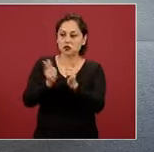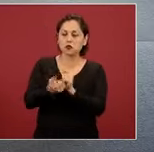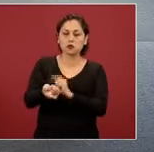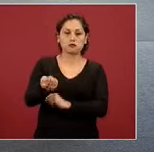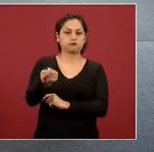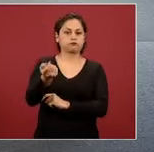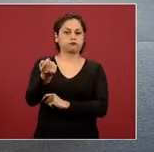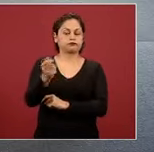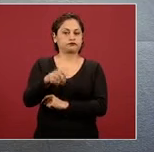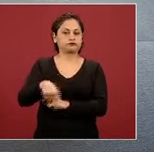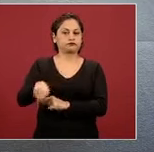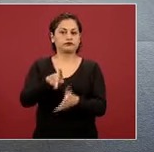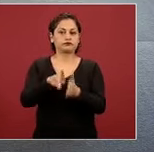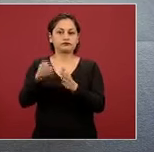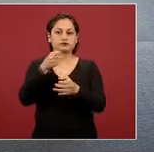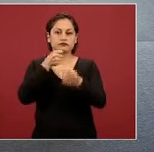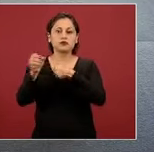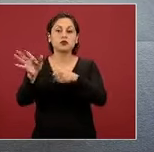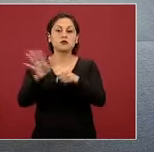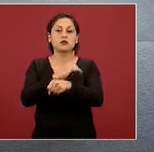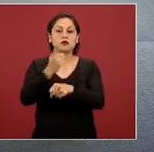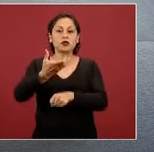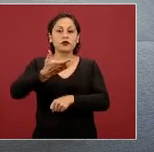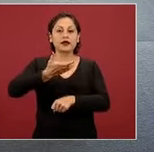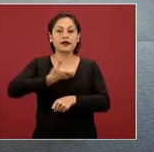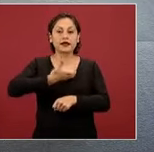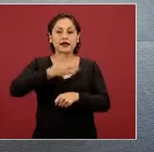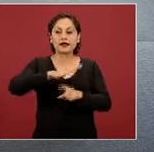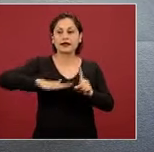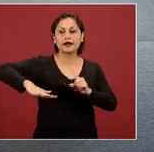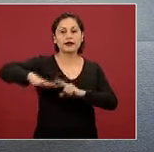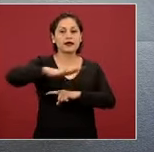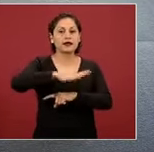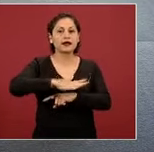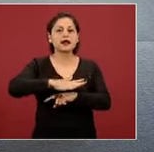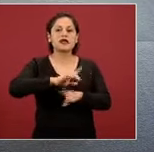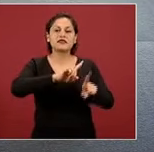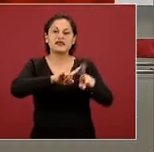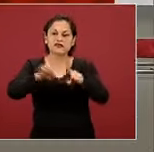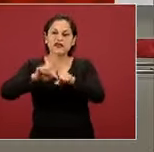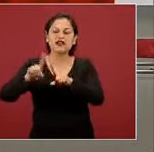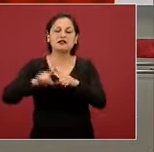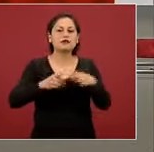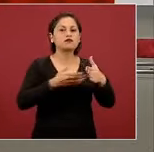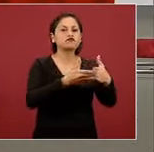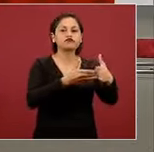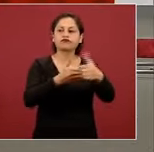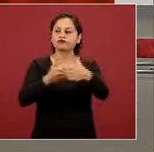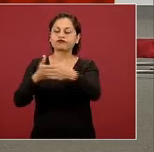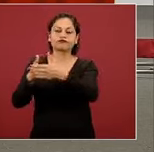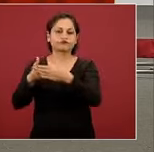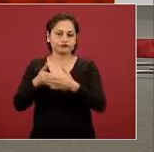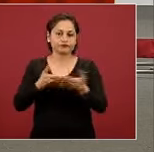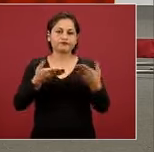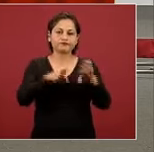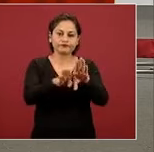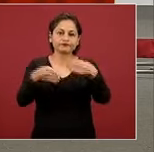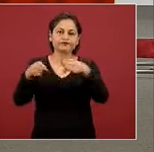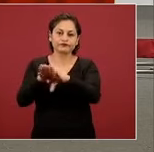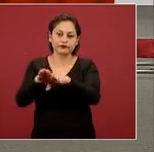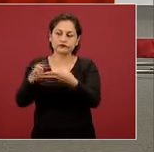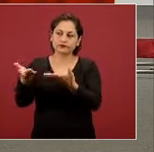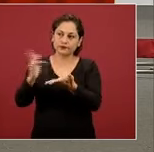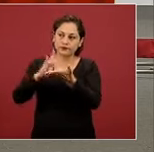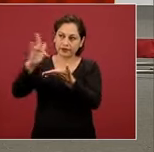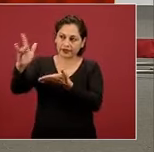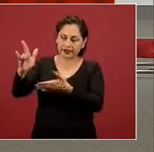el centro histórico de la Ciudad de México se encuentra con distintas acciones de bloqueo, lo cual agradecemos a la doctora Claudia